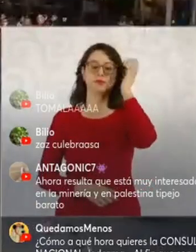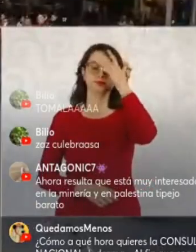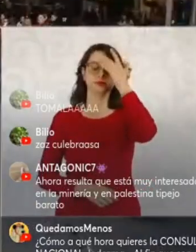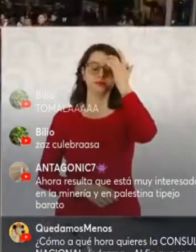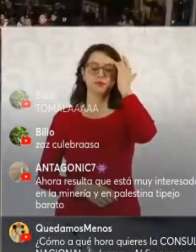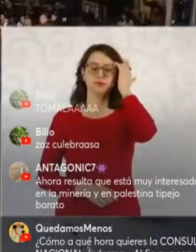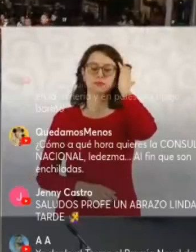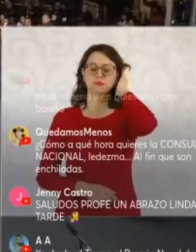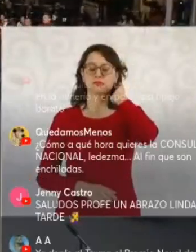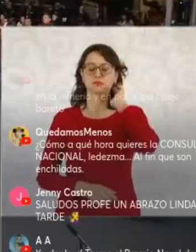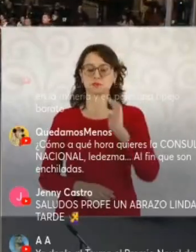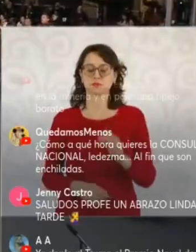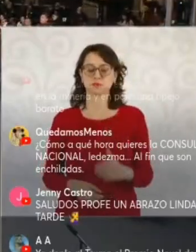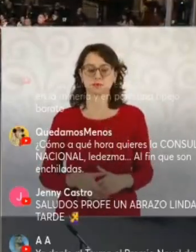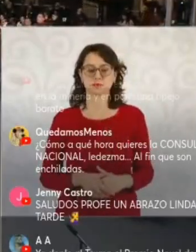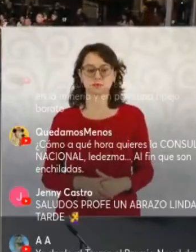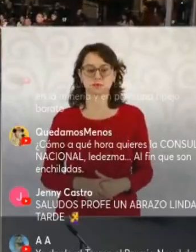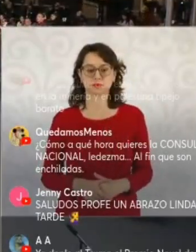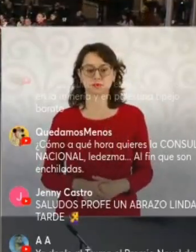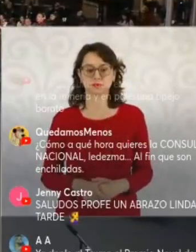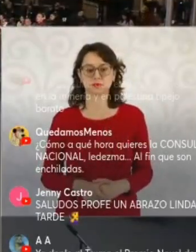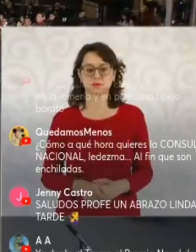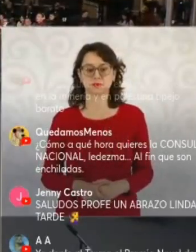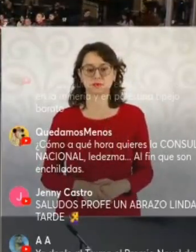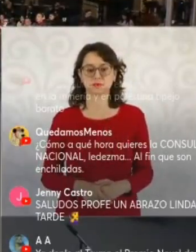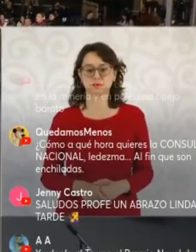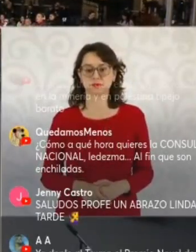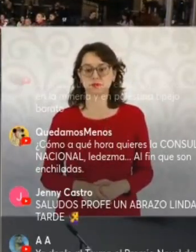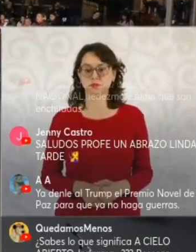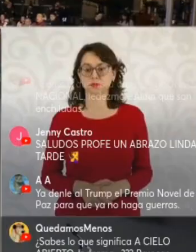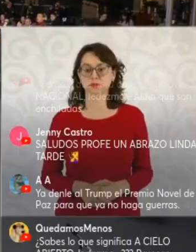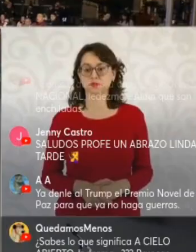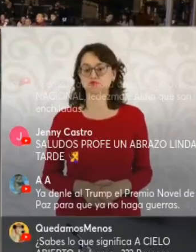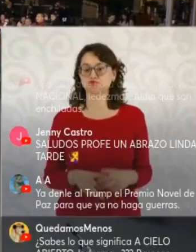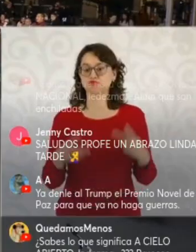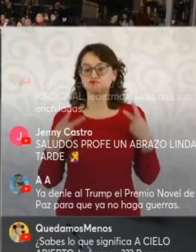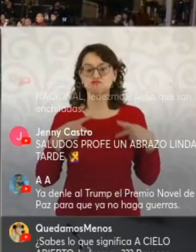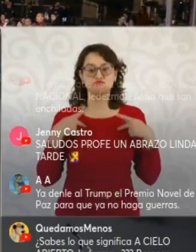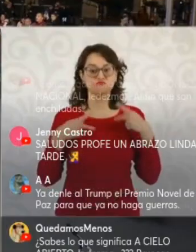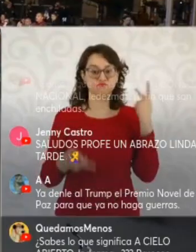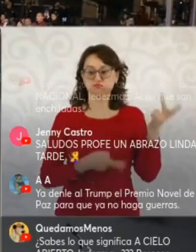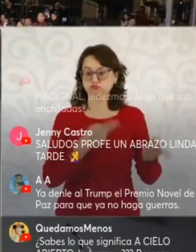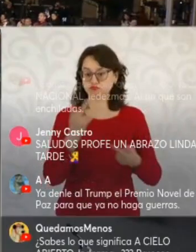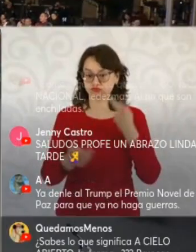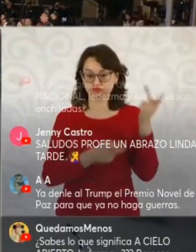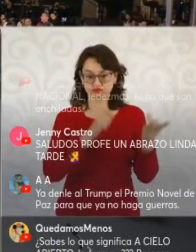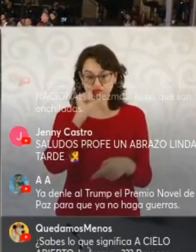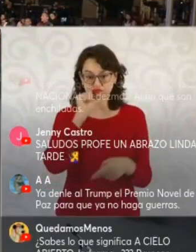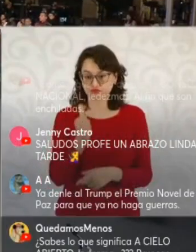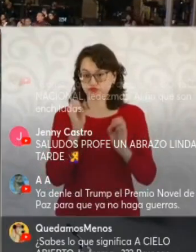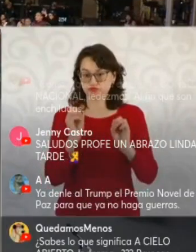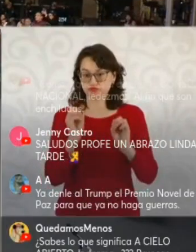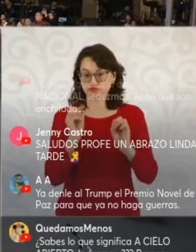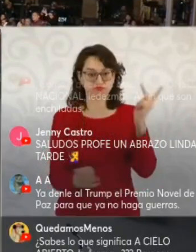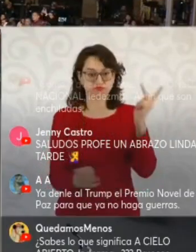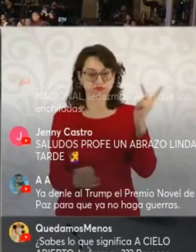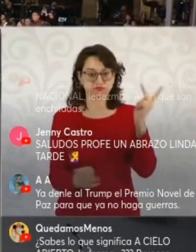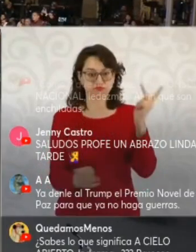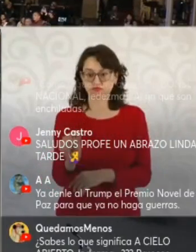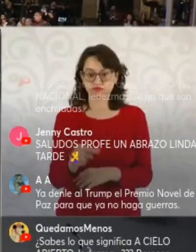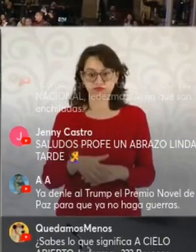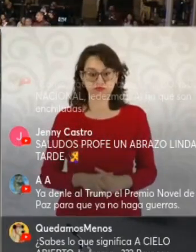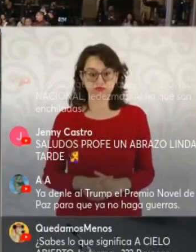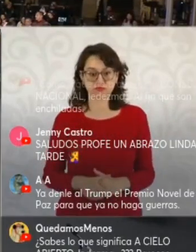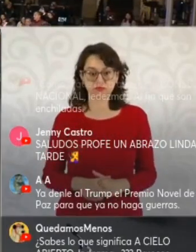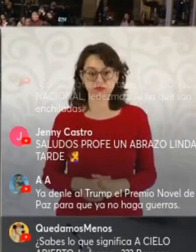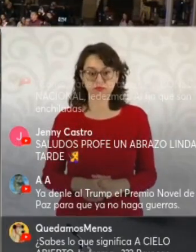Sí. A ver, vamos, alguien que no haya preguntado, que hayan preguntado poco. Bueno,